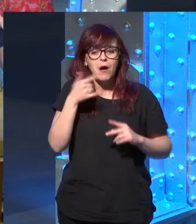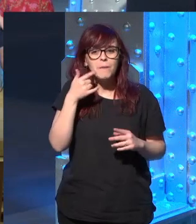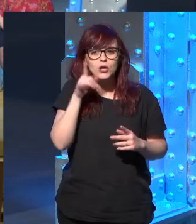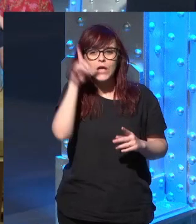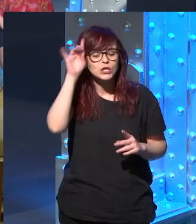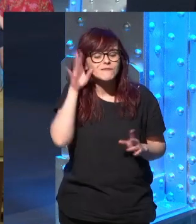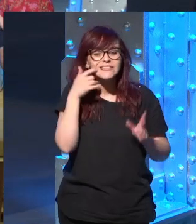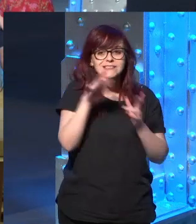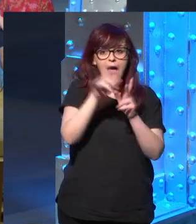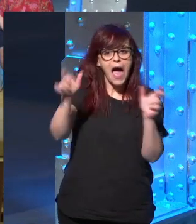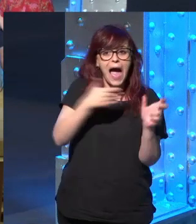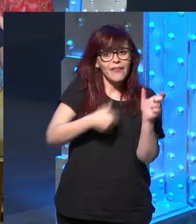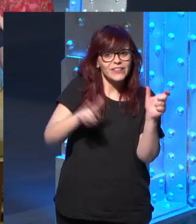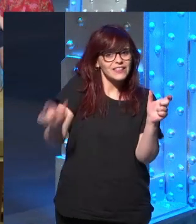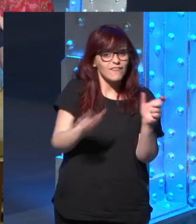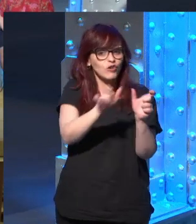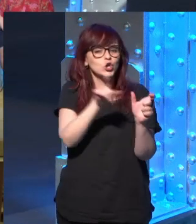en el adjetivo